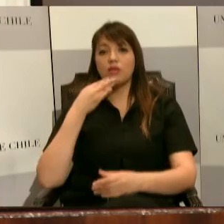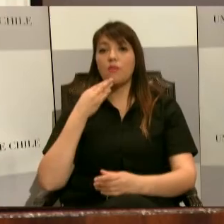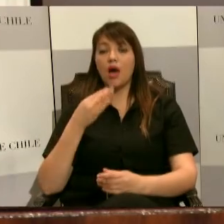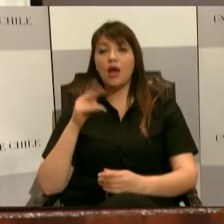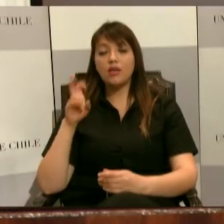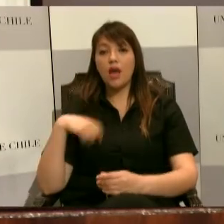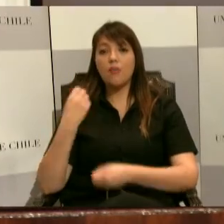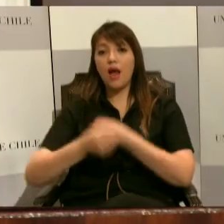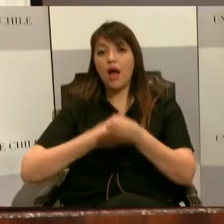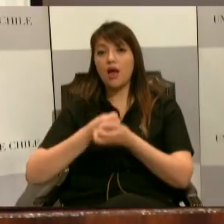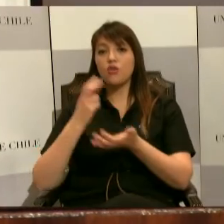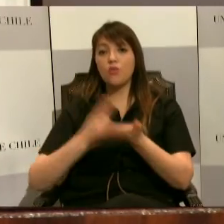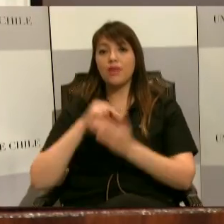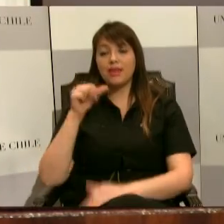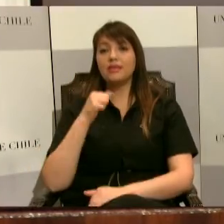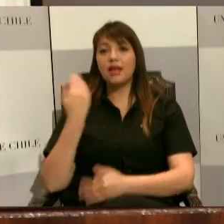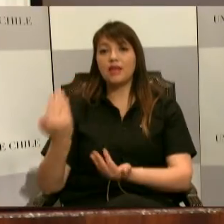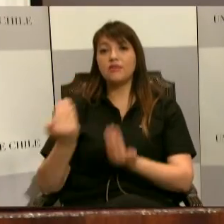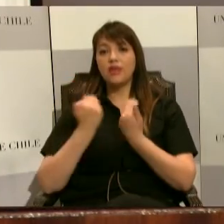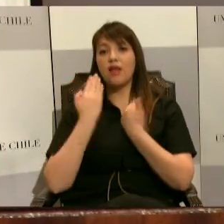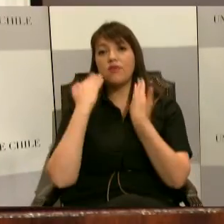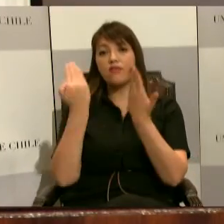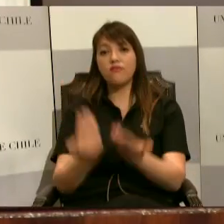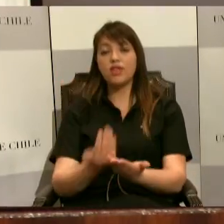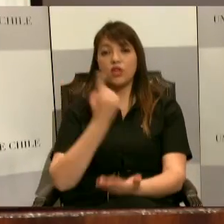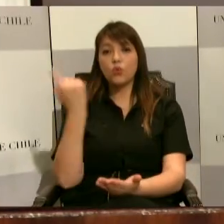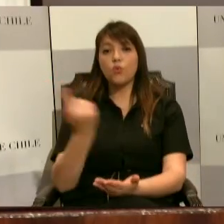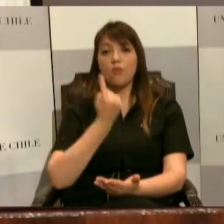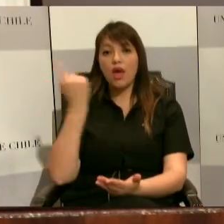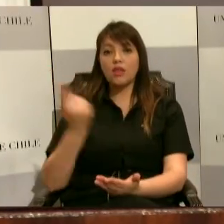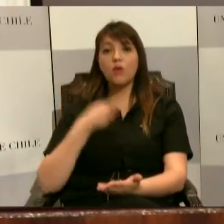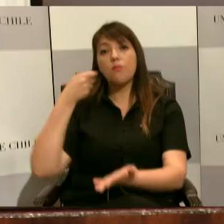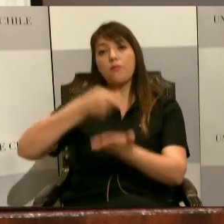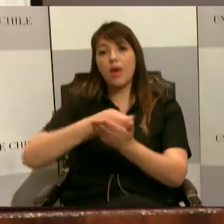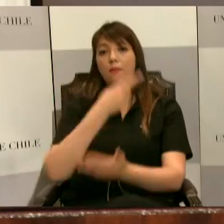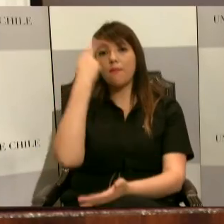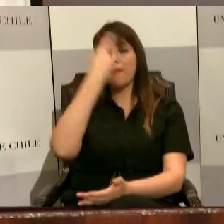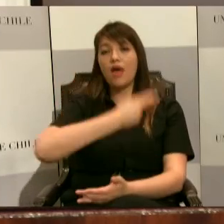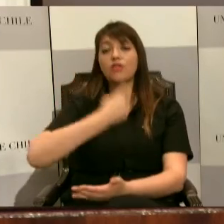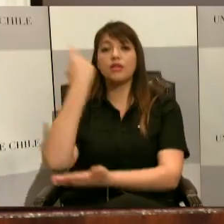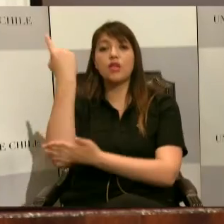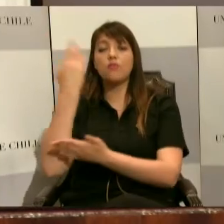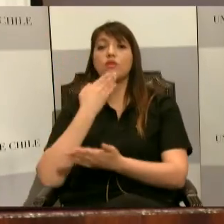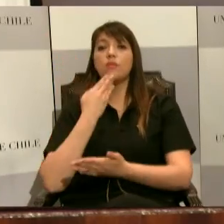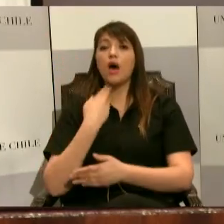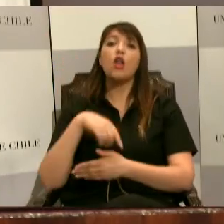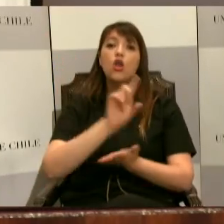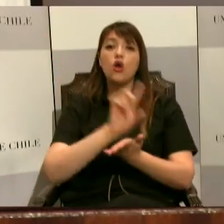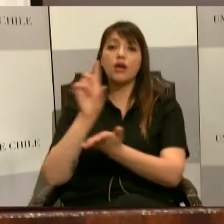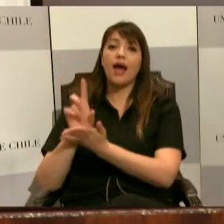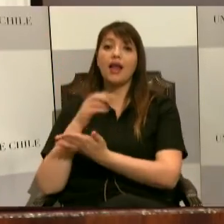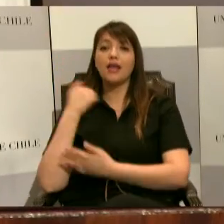UCAI el 2016 recibirán el beneficio en forma automática que se pagará entre marzo y diciembre, previa aprobación de las autoridades locales y el cumplimiento